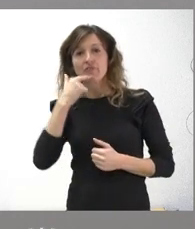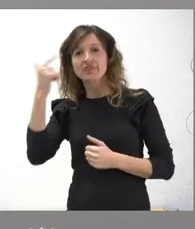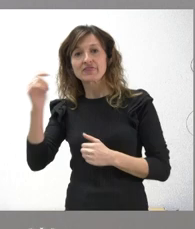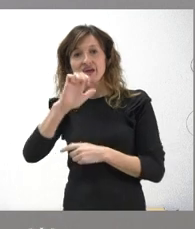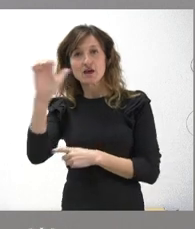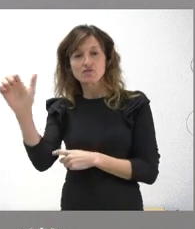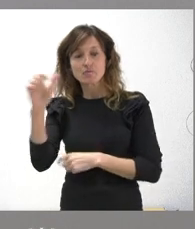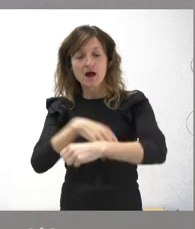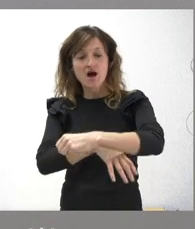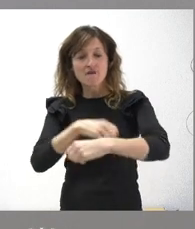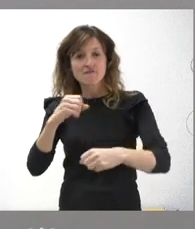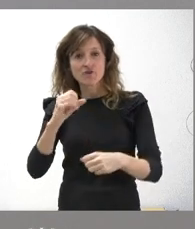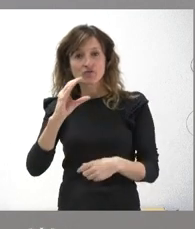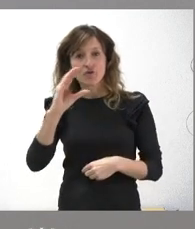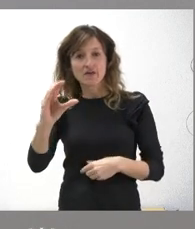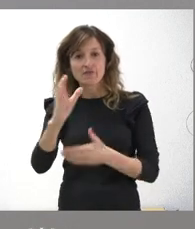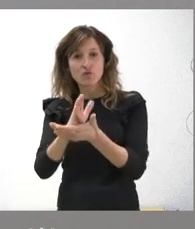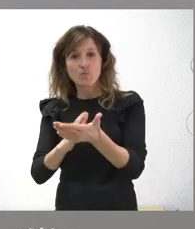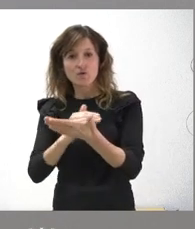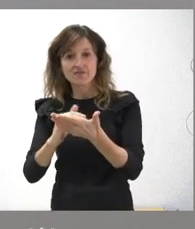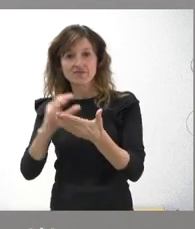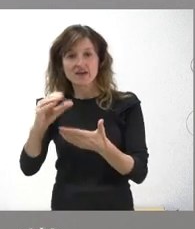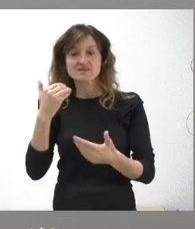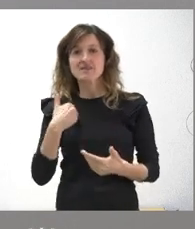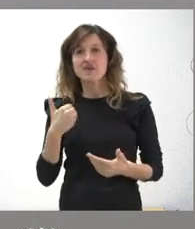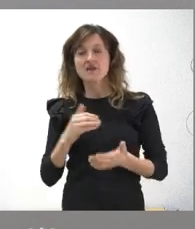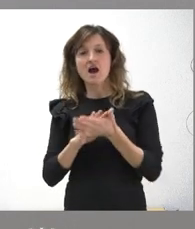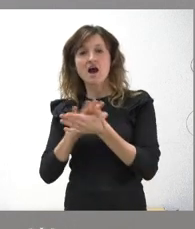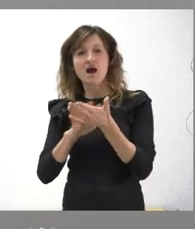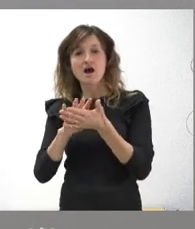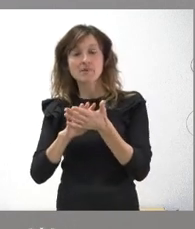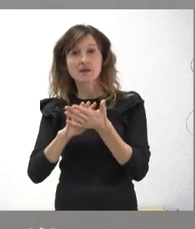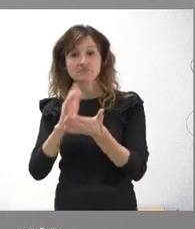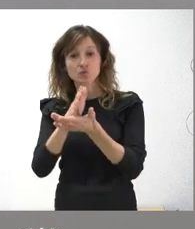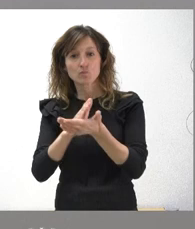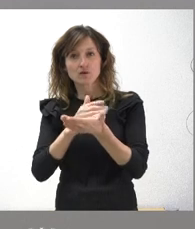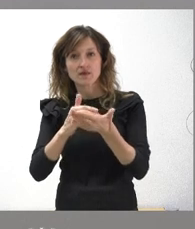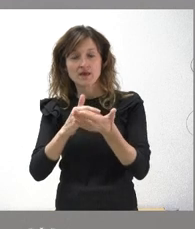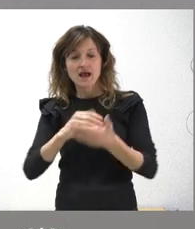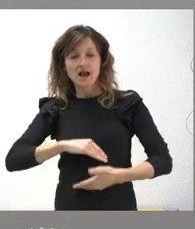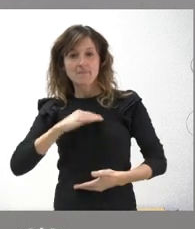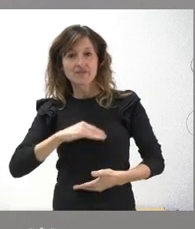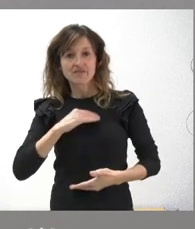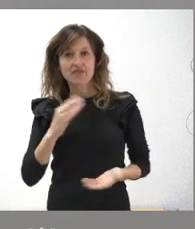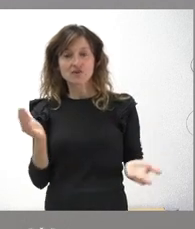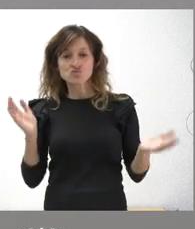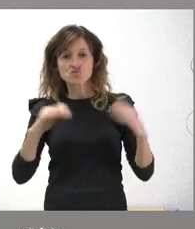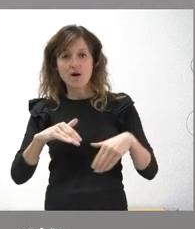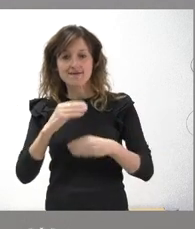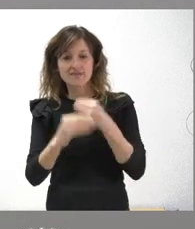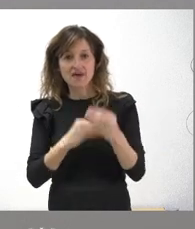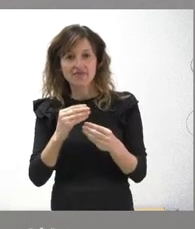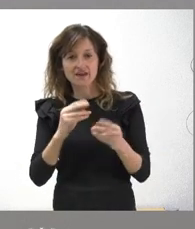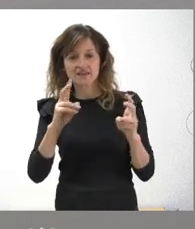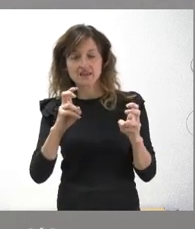que estos fondos se han dado a las comunidades autónomas en este momento y las comunidades autónomas no tienen capacidad ninguna de actuación ni de margen